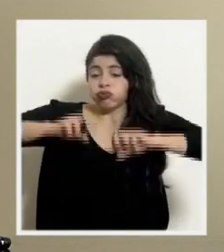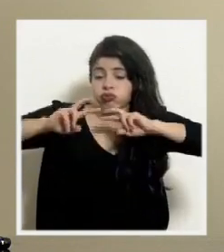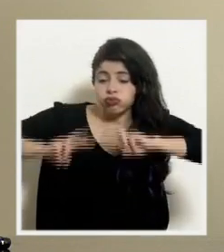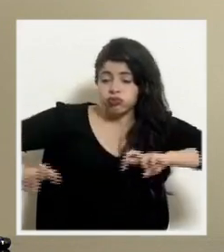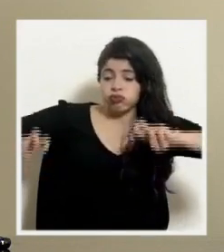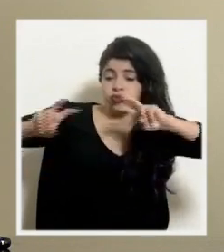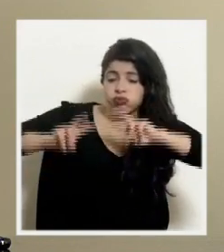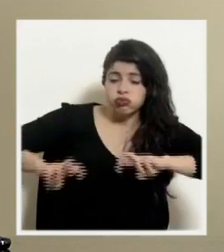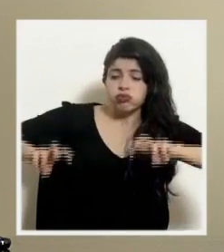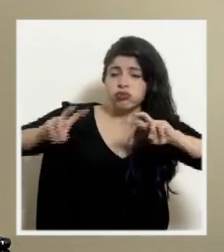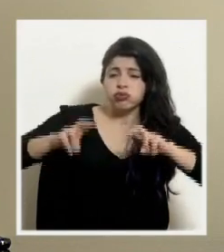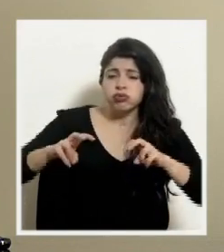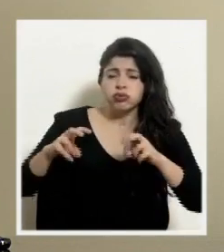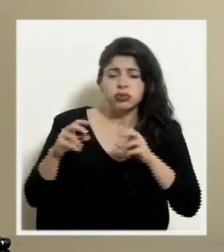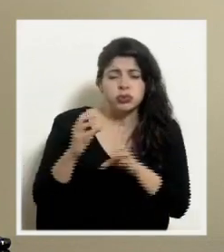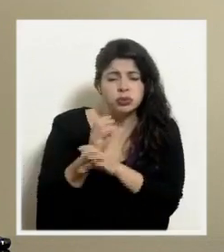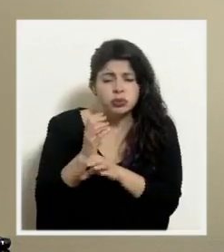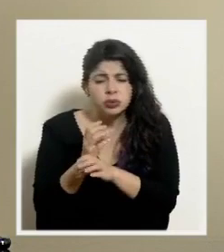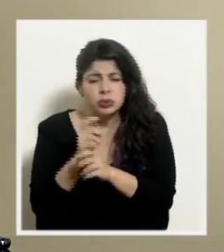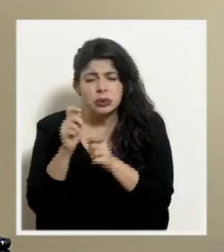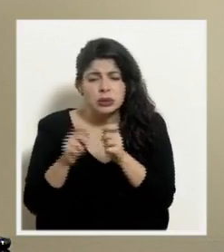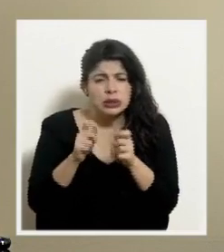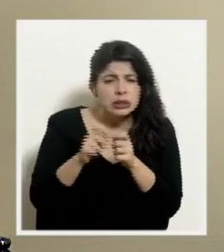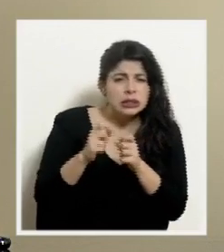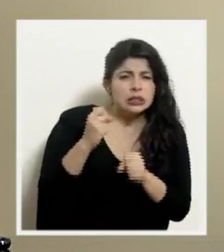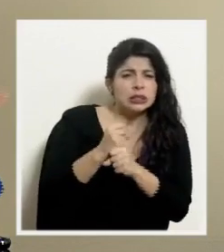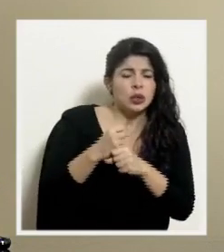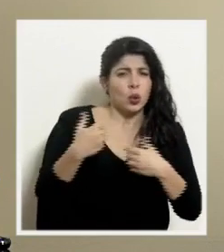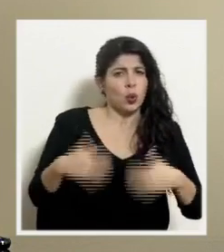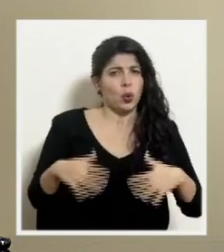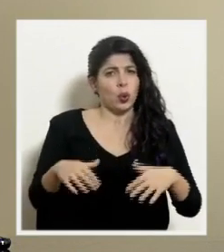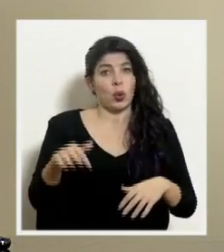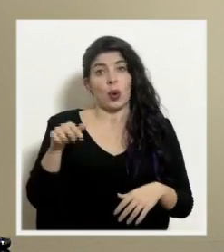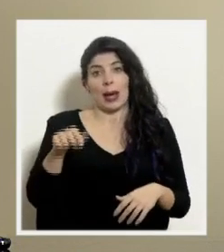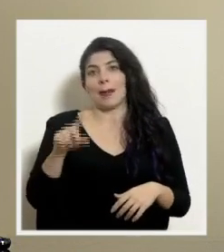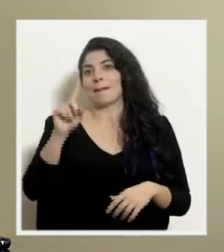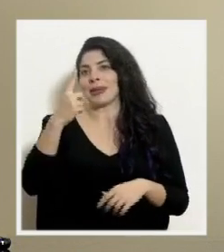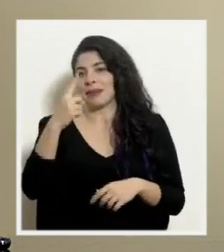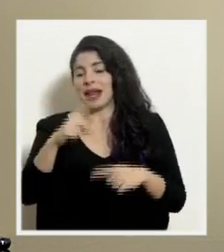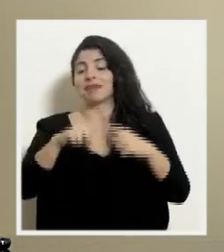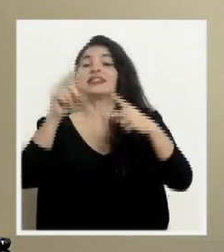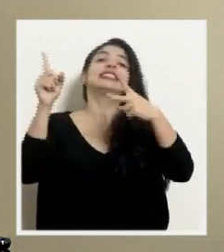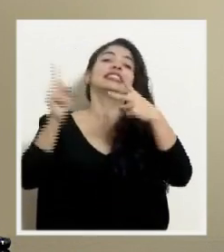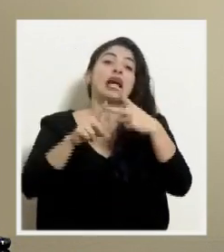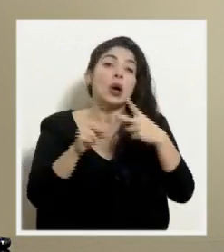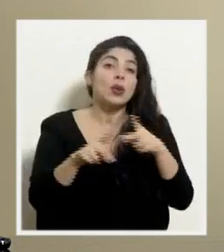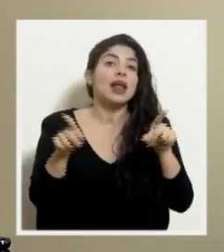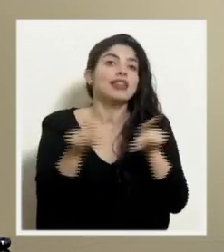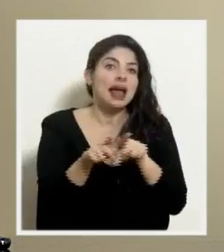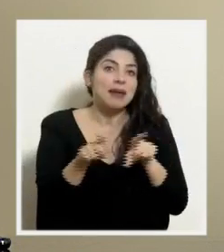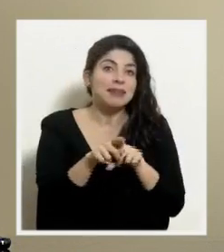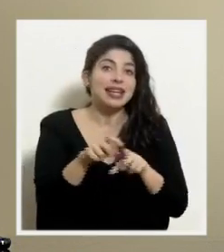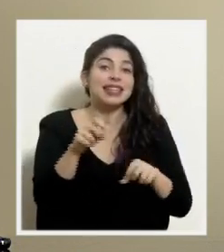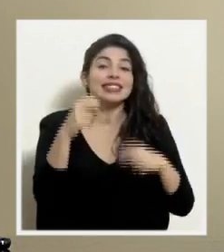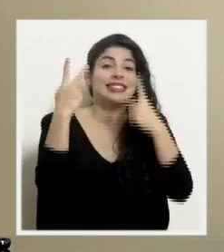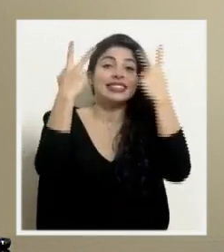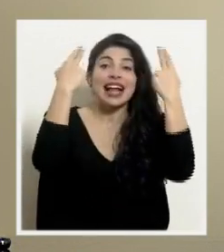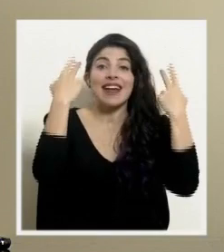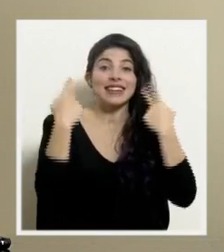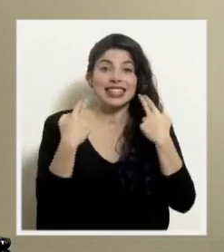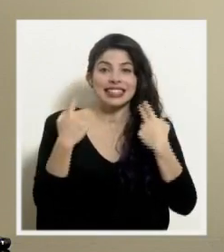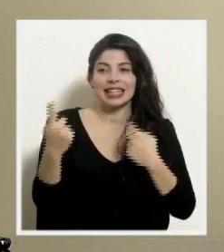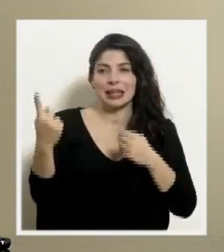y ser muy acuciosos y precisos. Esa es la primera. La segunda es también las salas de belleza que